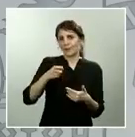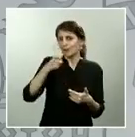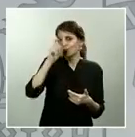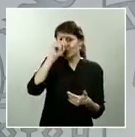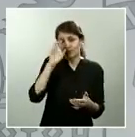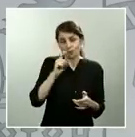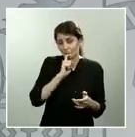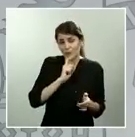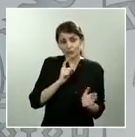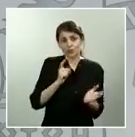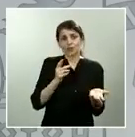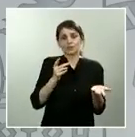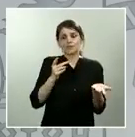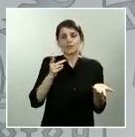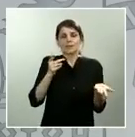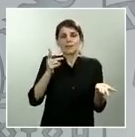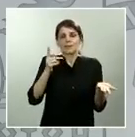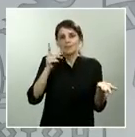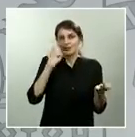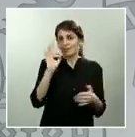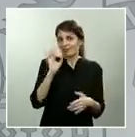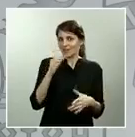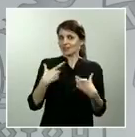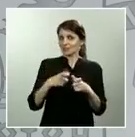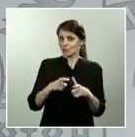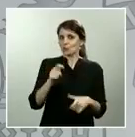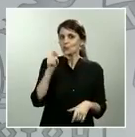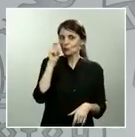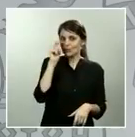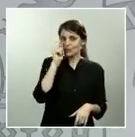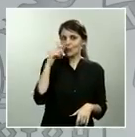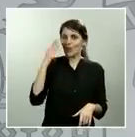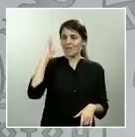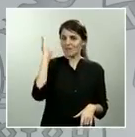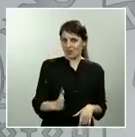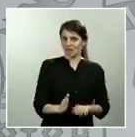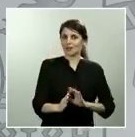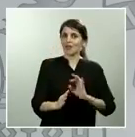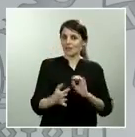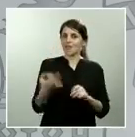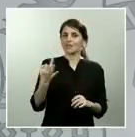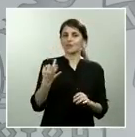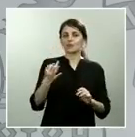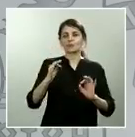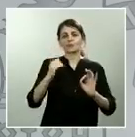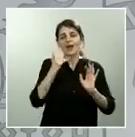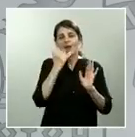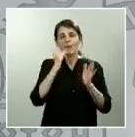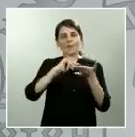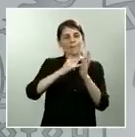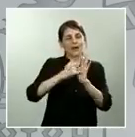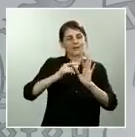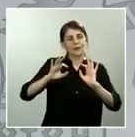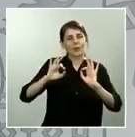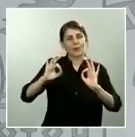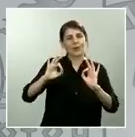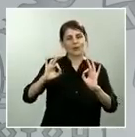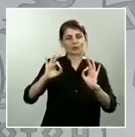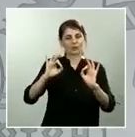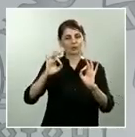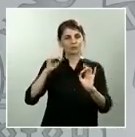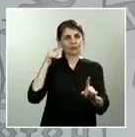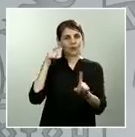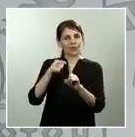de forma especial tiene que tener planes de actuación concreto que permitan su revitalización y que permitan su